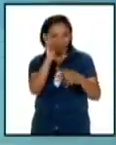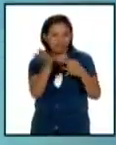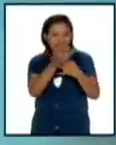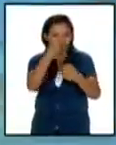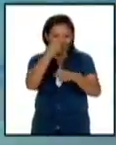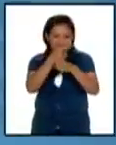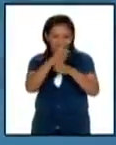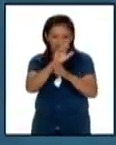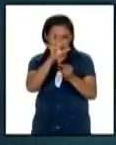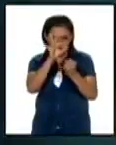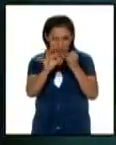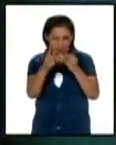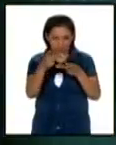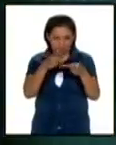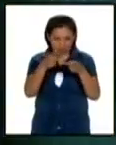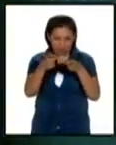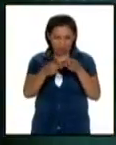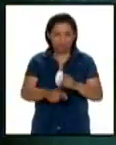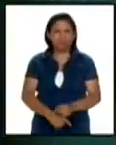preparamos.